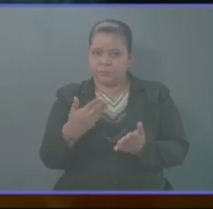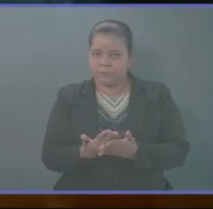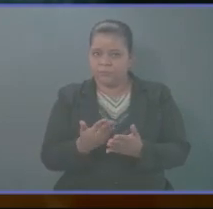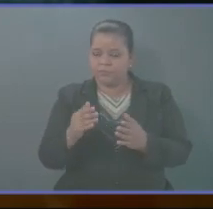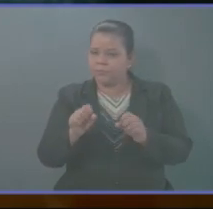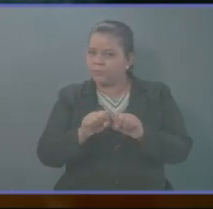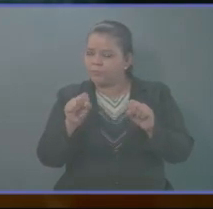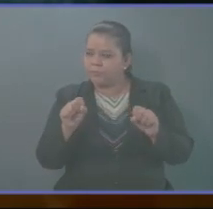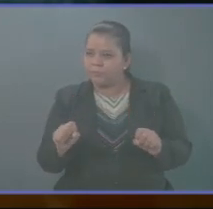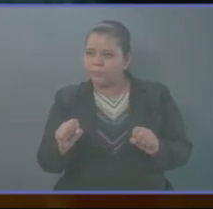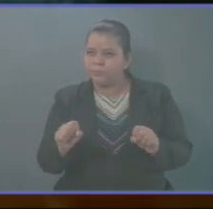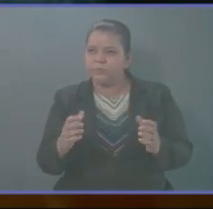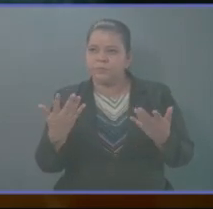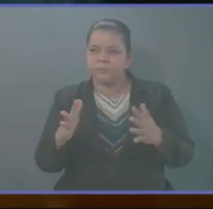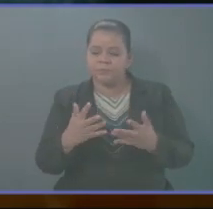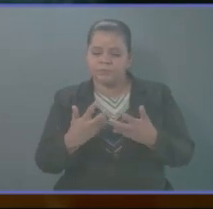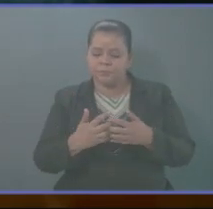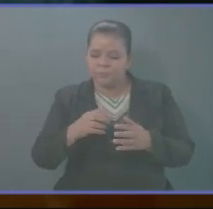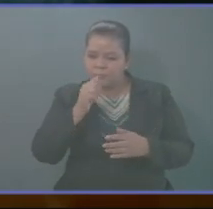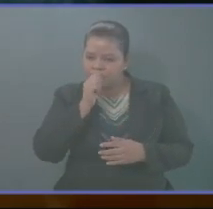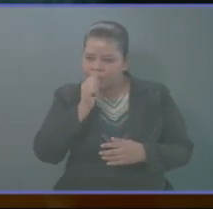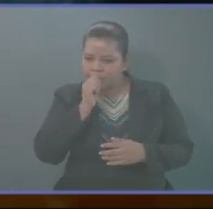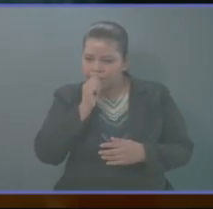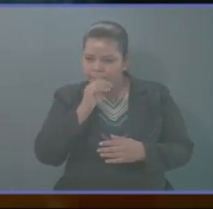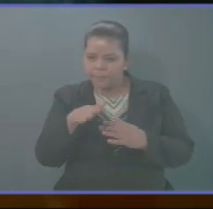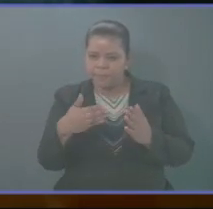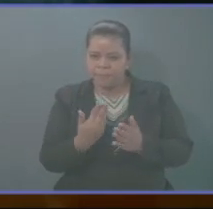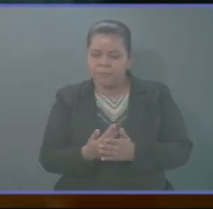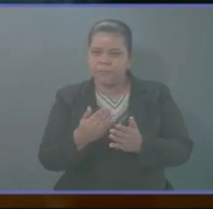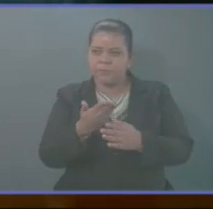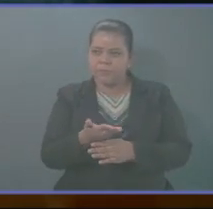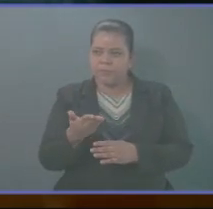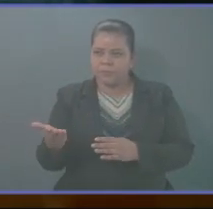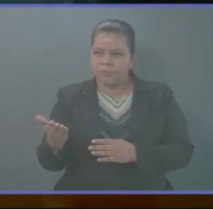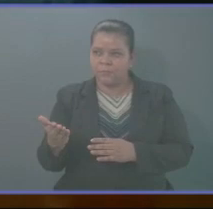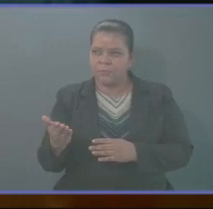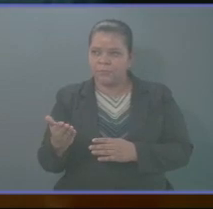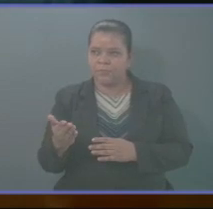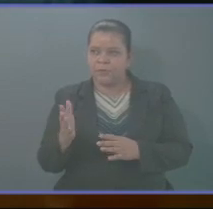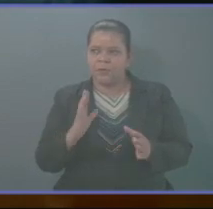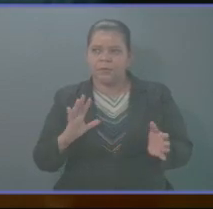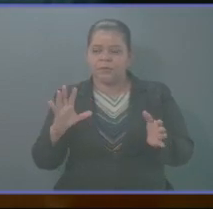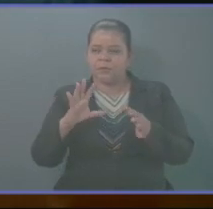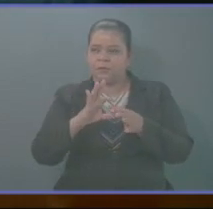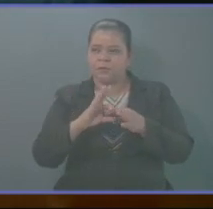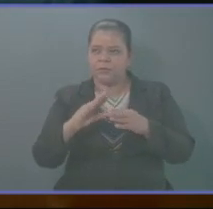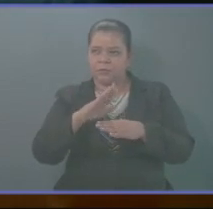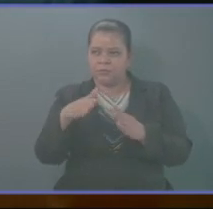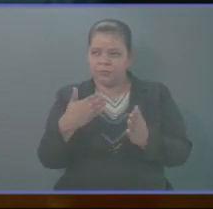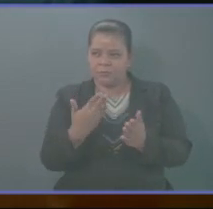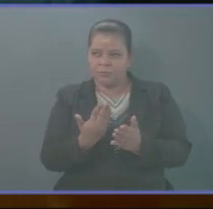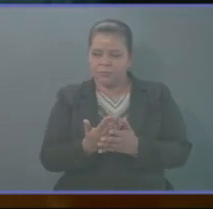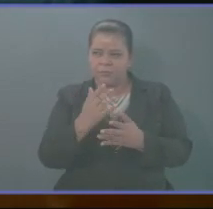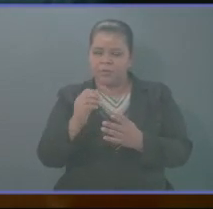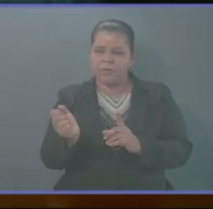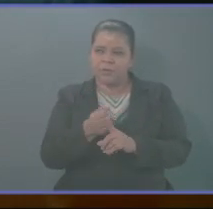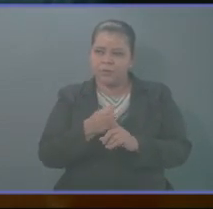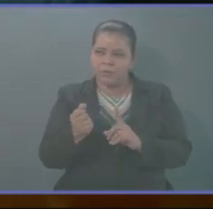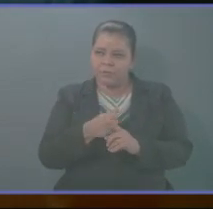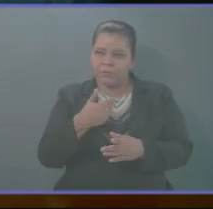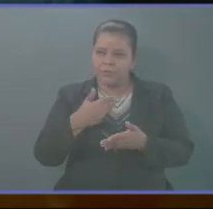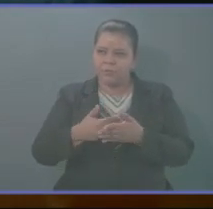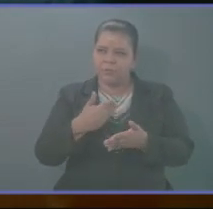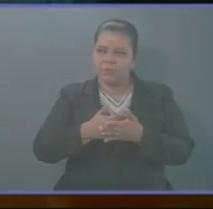sector público o privado por los posibles ilícitos penales de infracción de las condiciones laborales o de seguridad social y apropiación